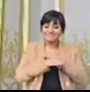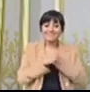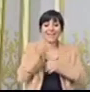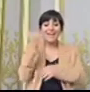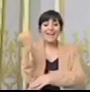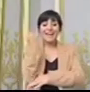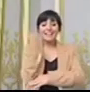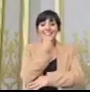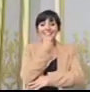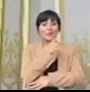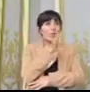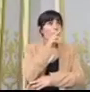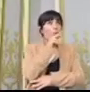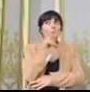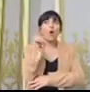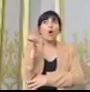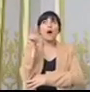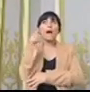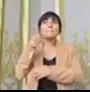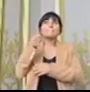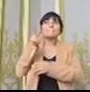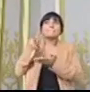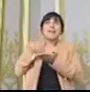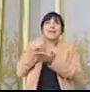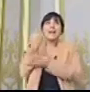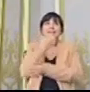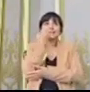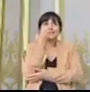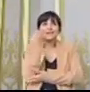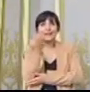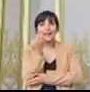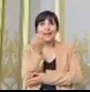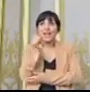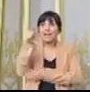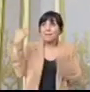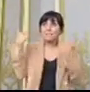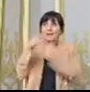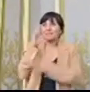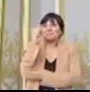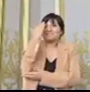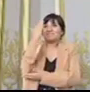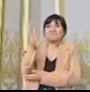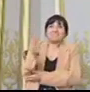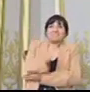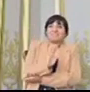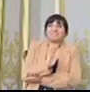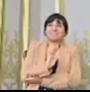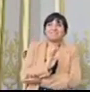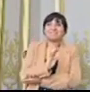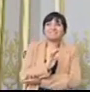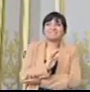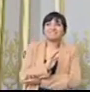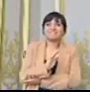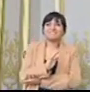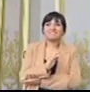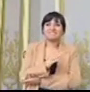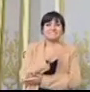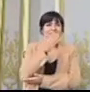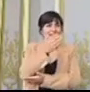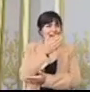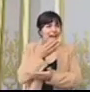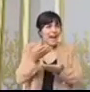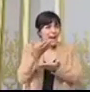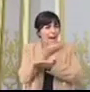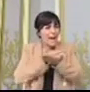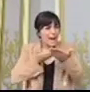no conocen una escuela, no conocen a su maestra o a su maestro, no saben qué es la